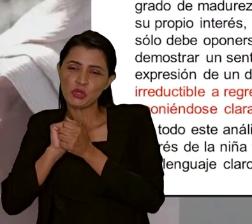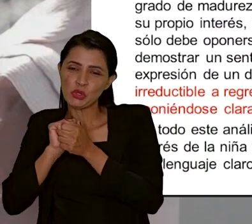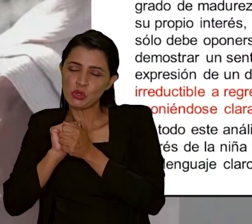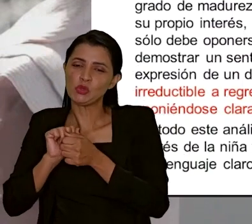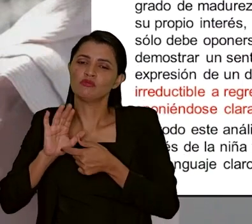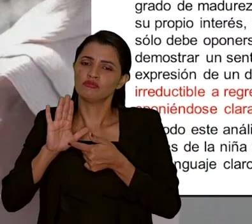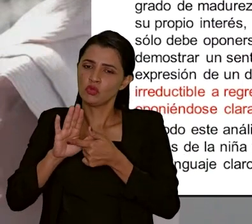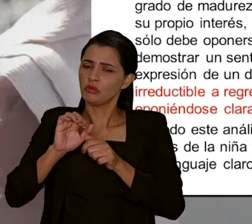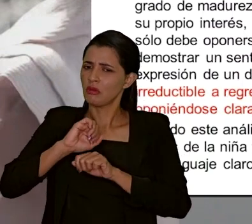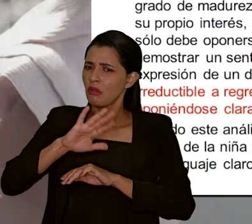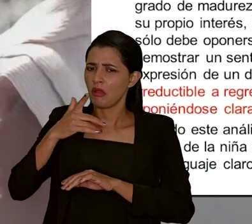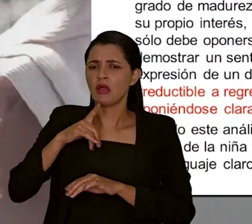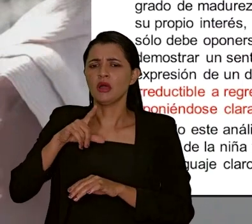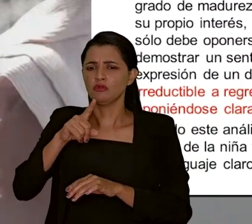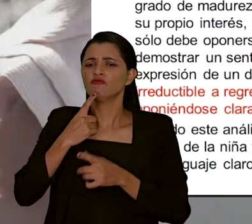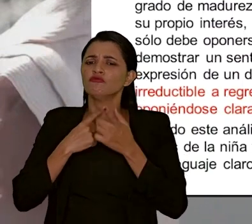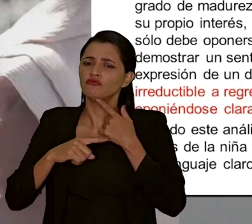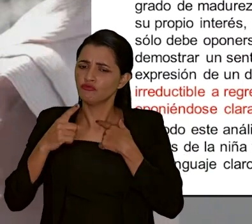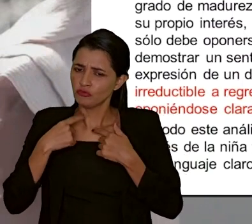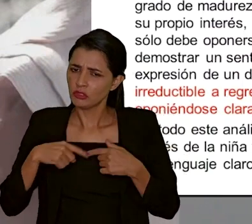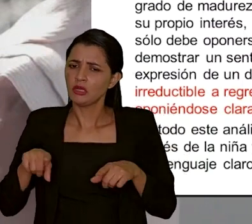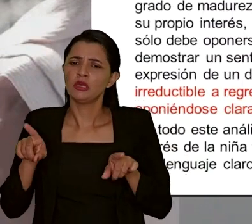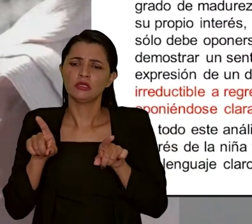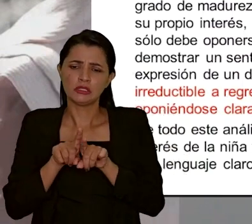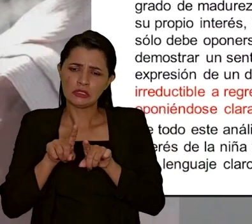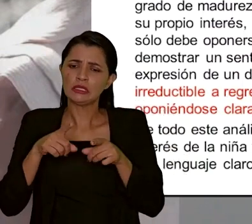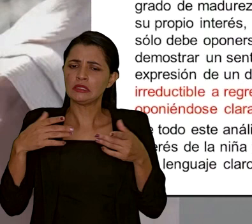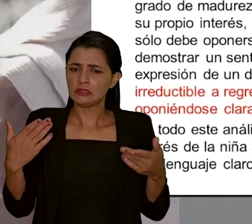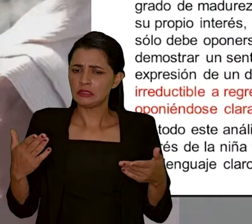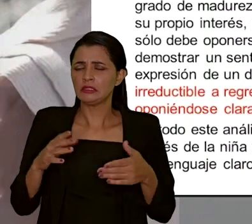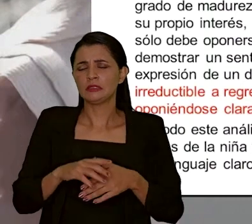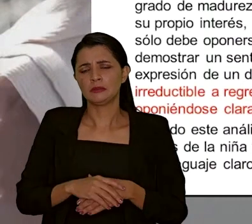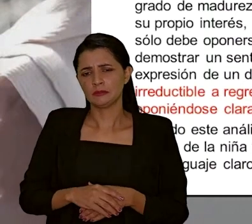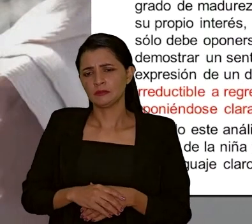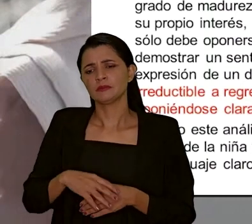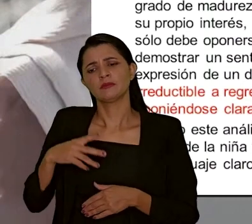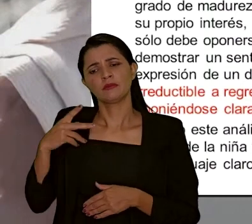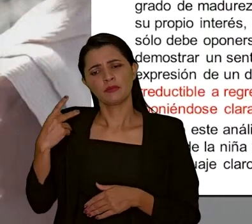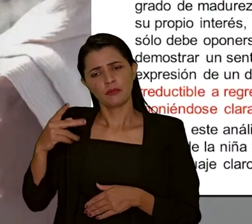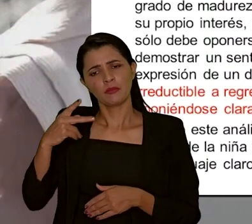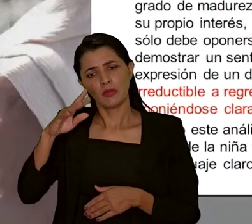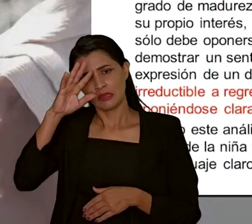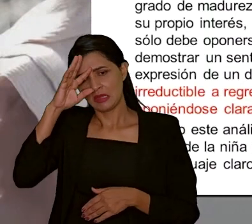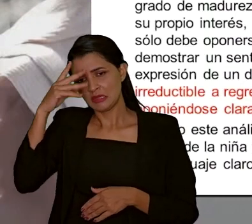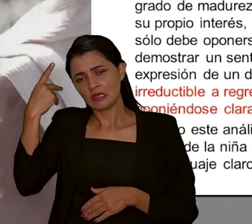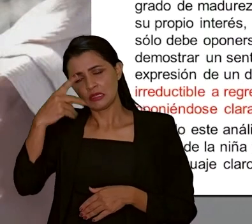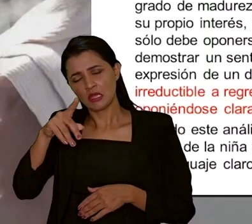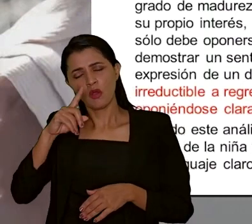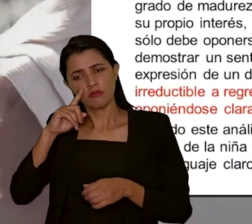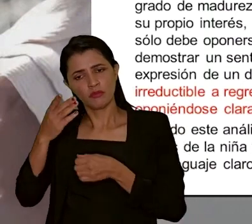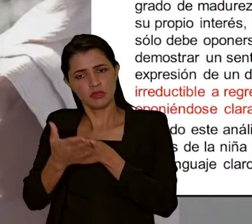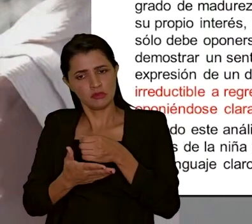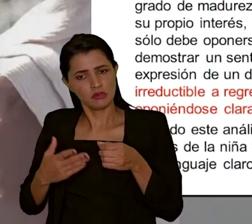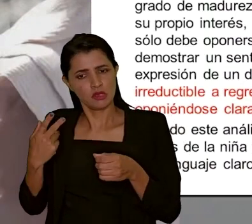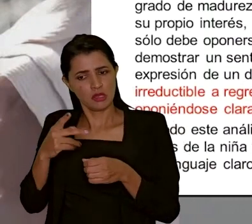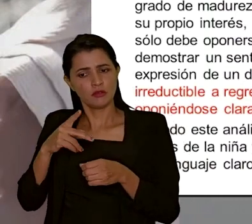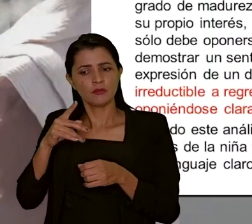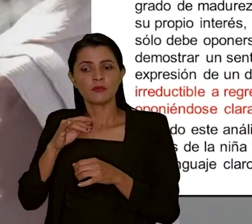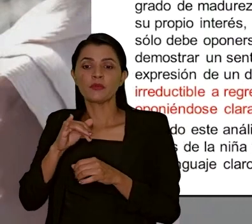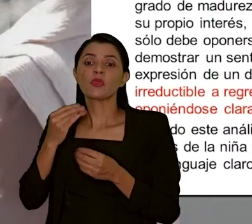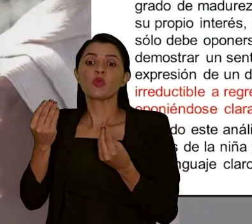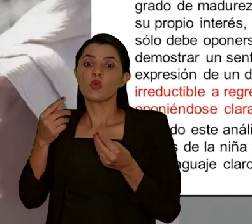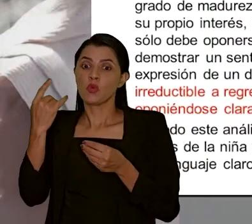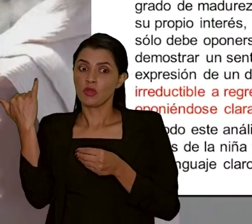Y en este sentido, el juez sigue la jurisprudencia de nuestra Corte Suprema de Justicia de la Nación, que